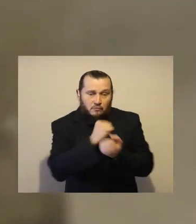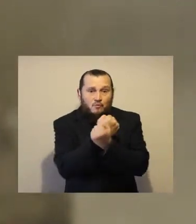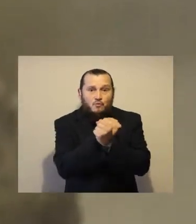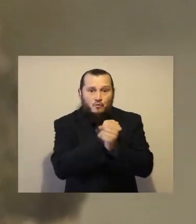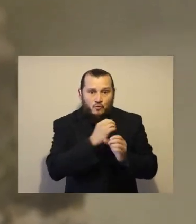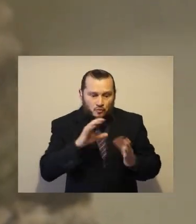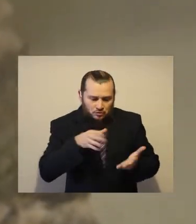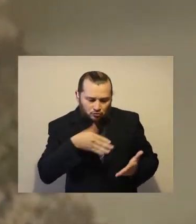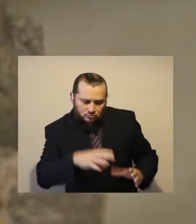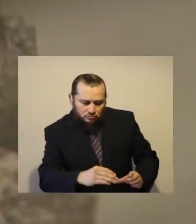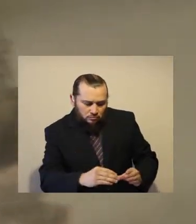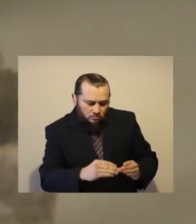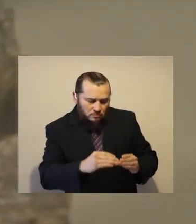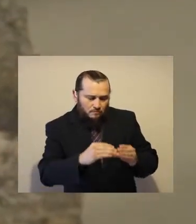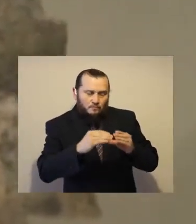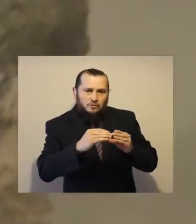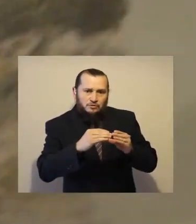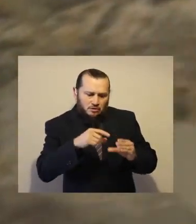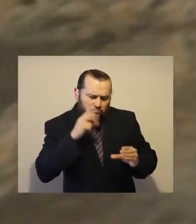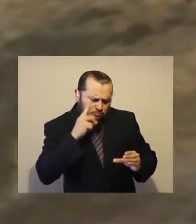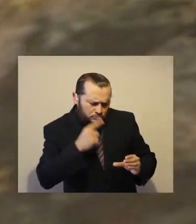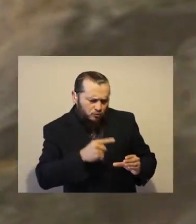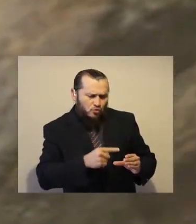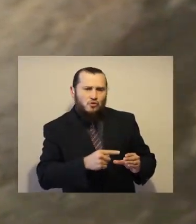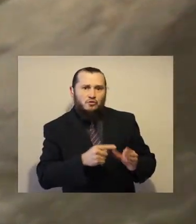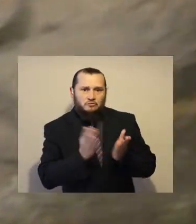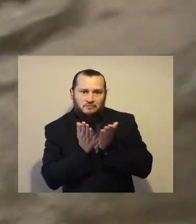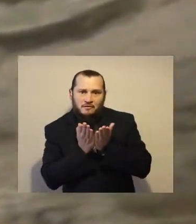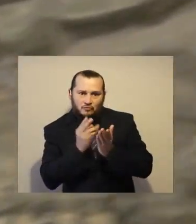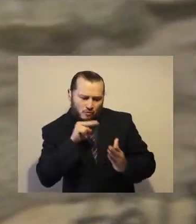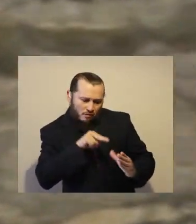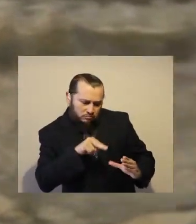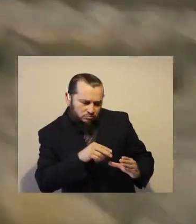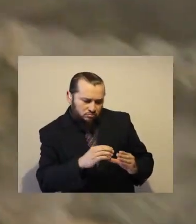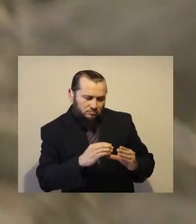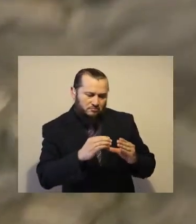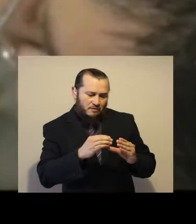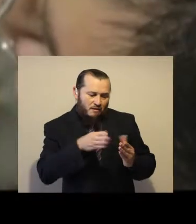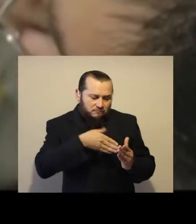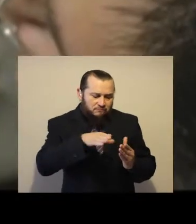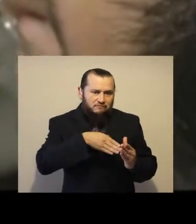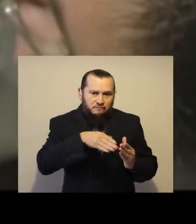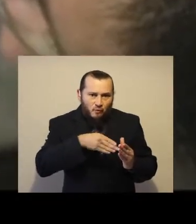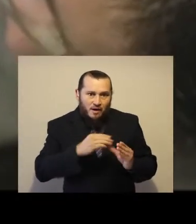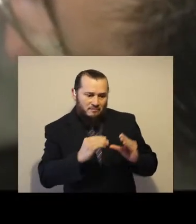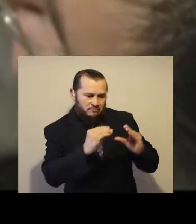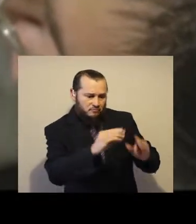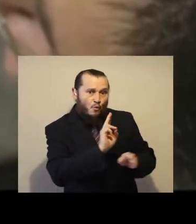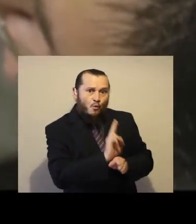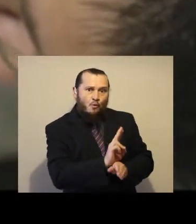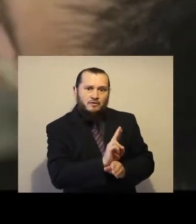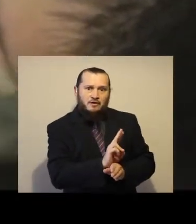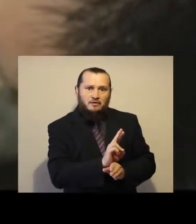son extraídos para poder estudiarlos, conocer cómo han evolucionado, pero también para protegerlos.